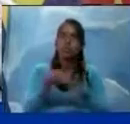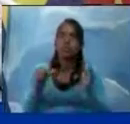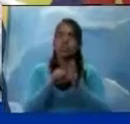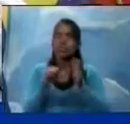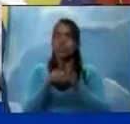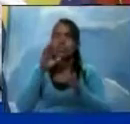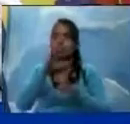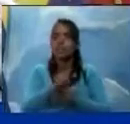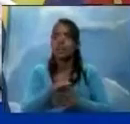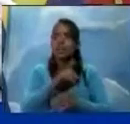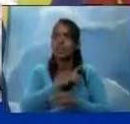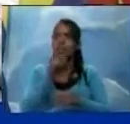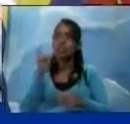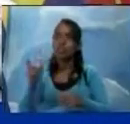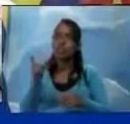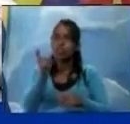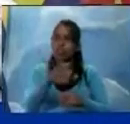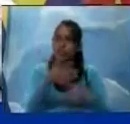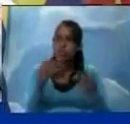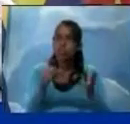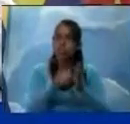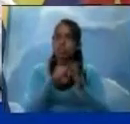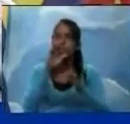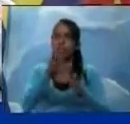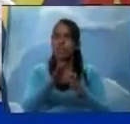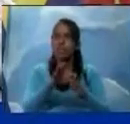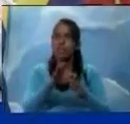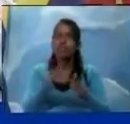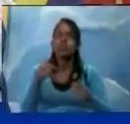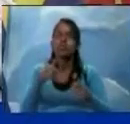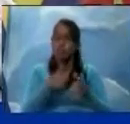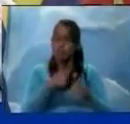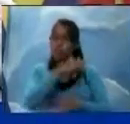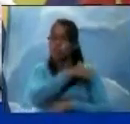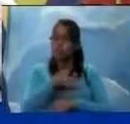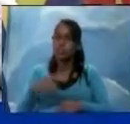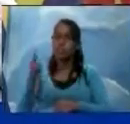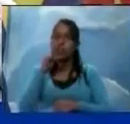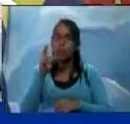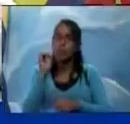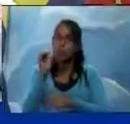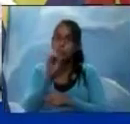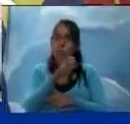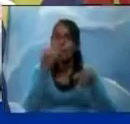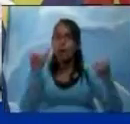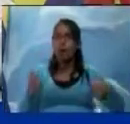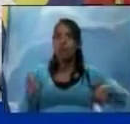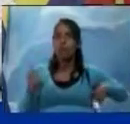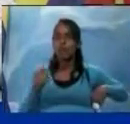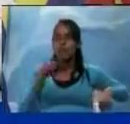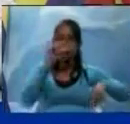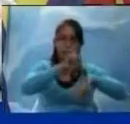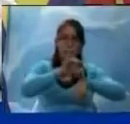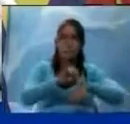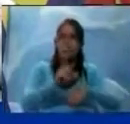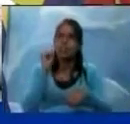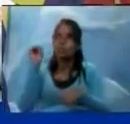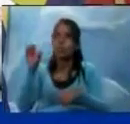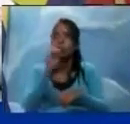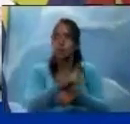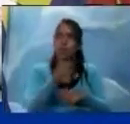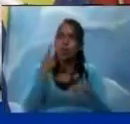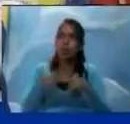dónde están los sopladitos? ¿Dónde están los...? Yo quiero ver los sopladitos, amados hermanos, soplando a